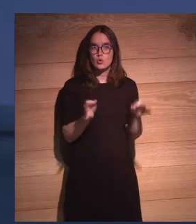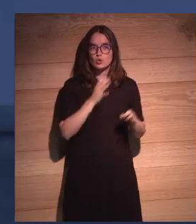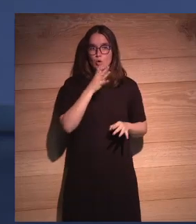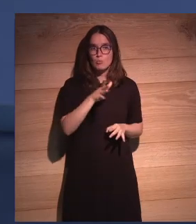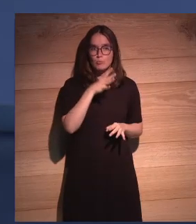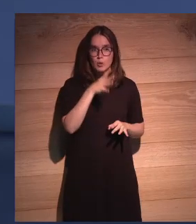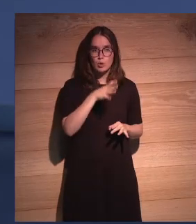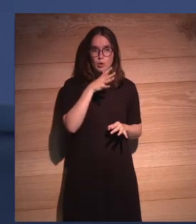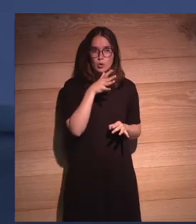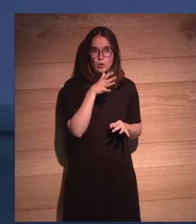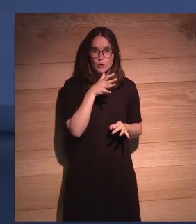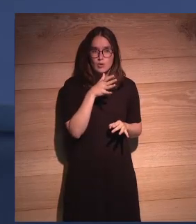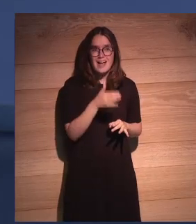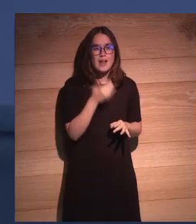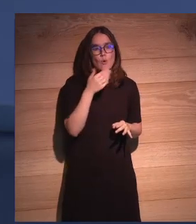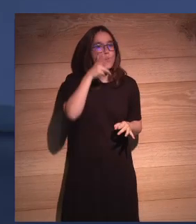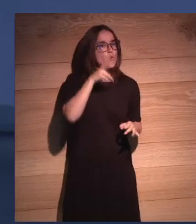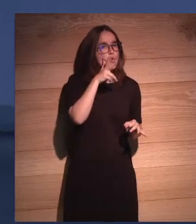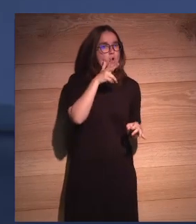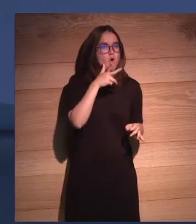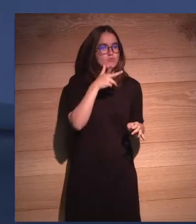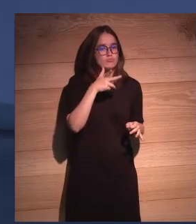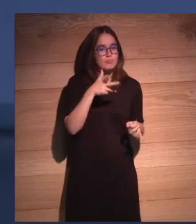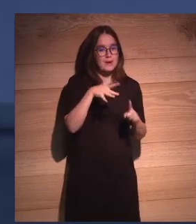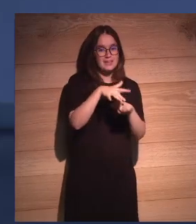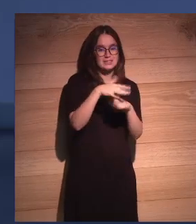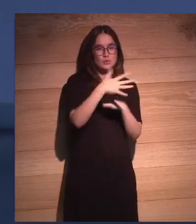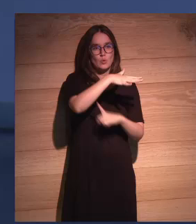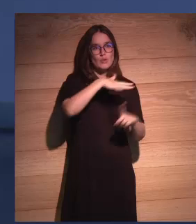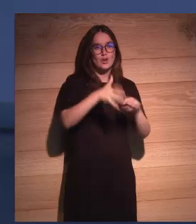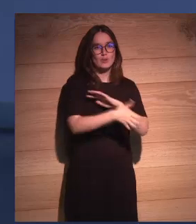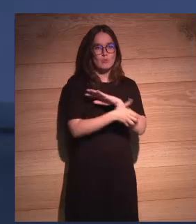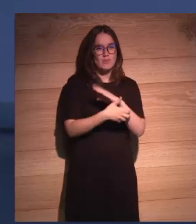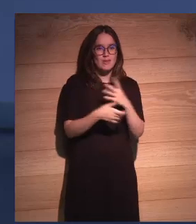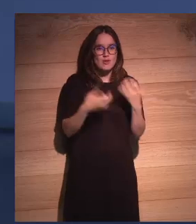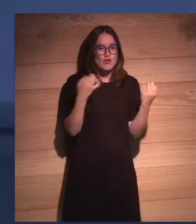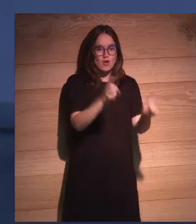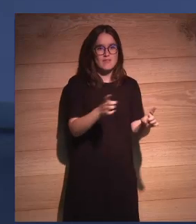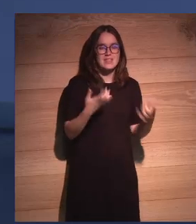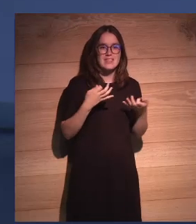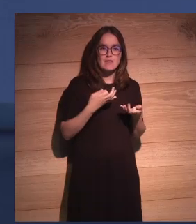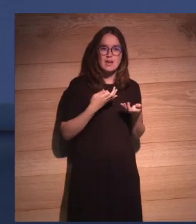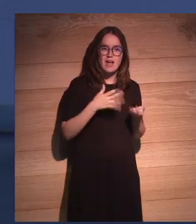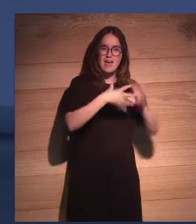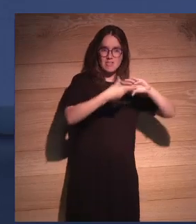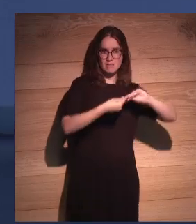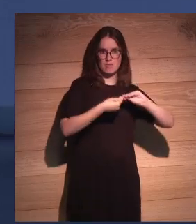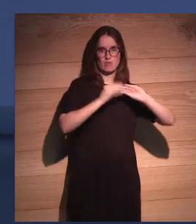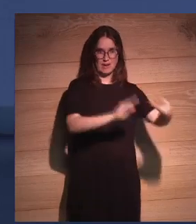por eso no puede convertirse en un lujo para aquellos entornos menos favorecidos, más